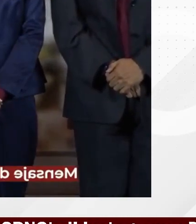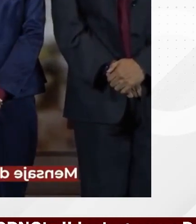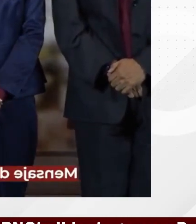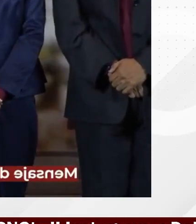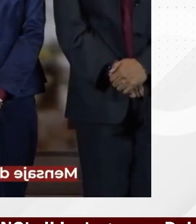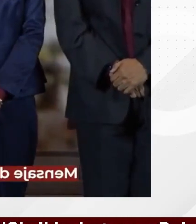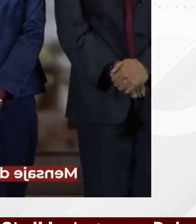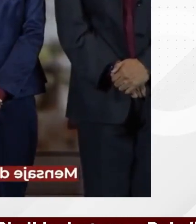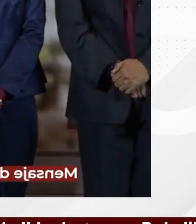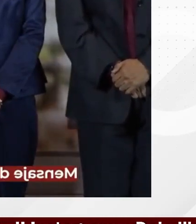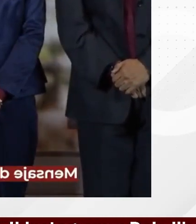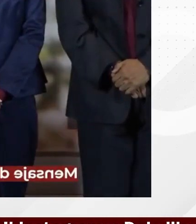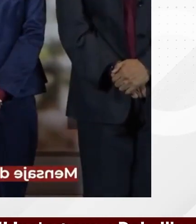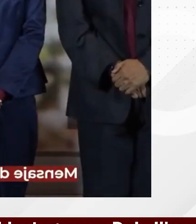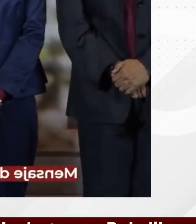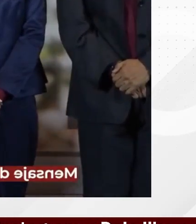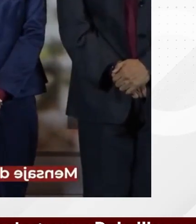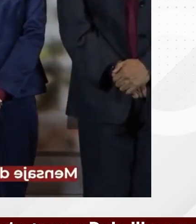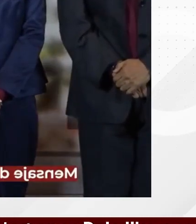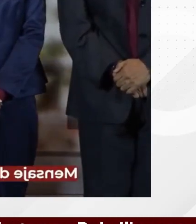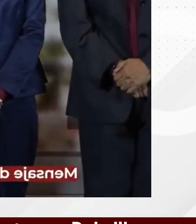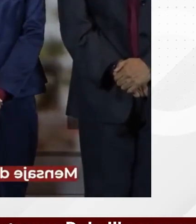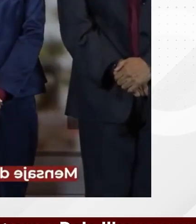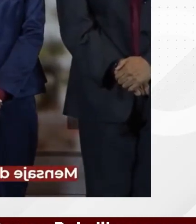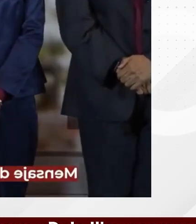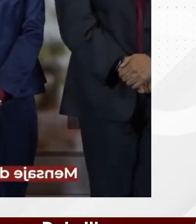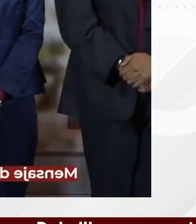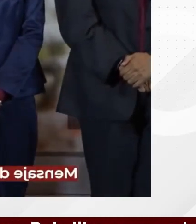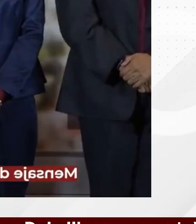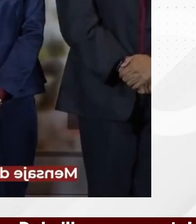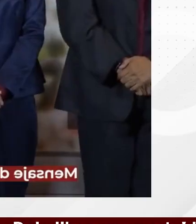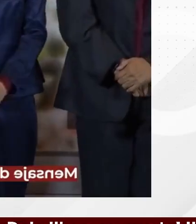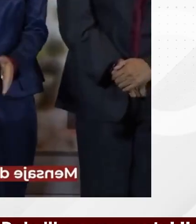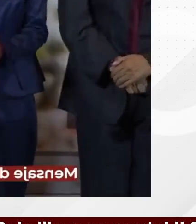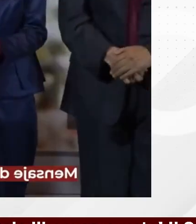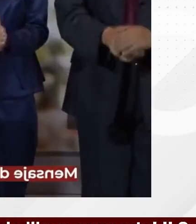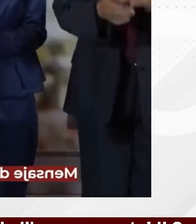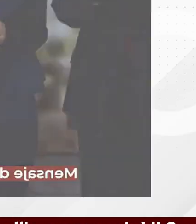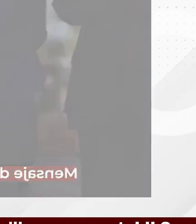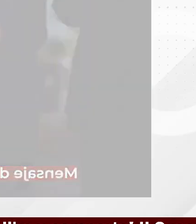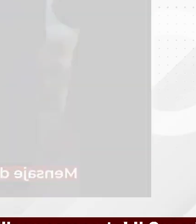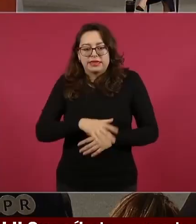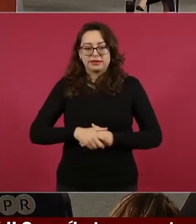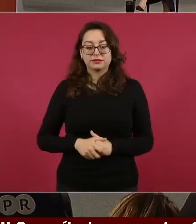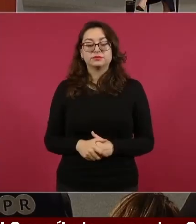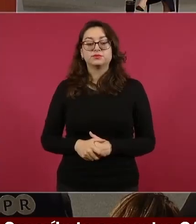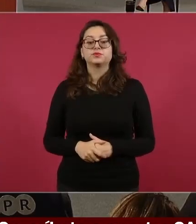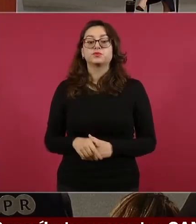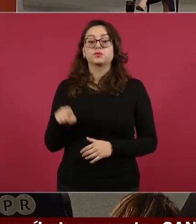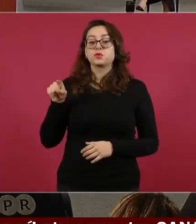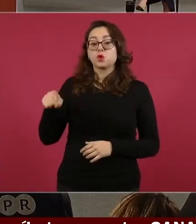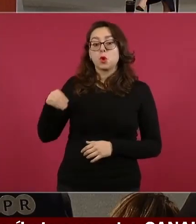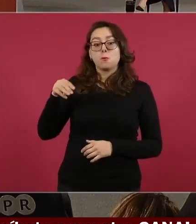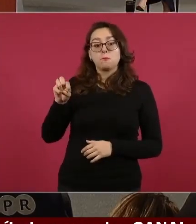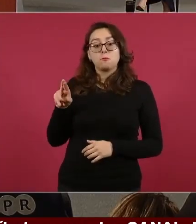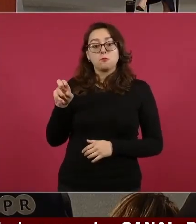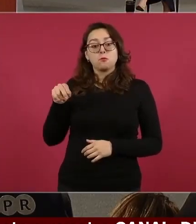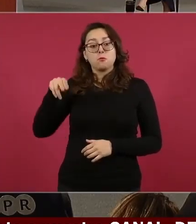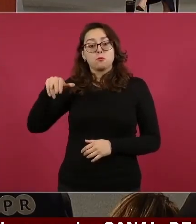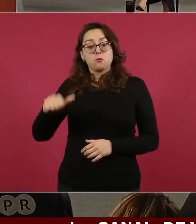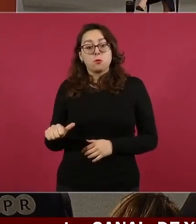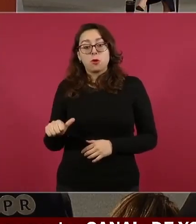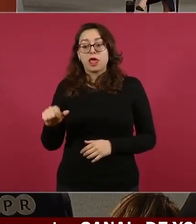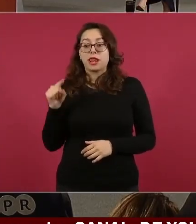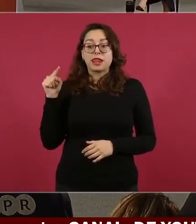lealtad, compromiso y respeto. Sigamos haciendo historia. Muchas gracias. Claudia Sheinbaum visita al